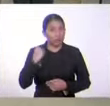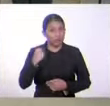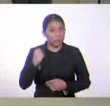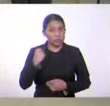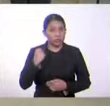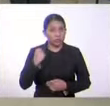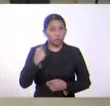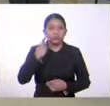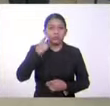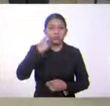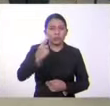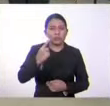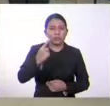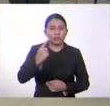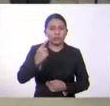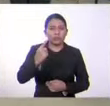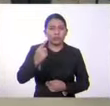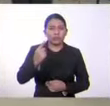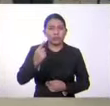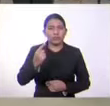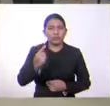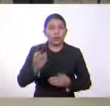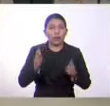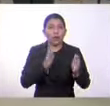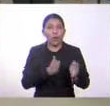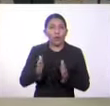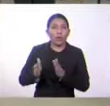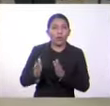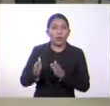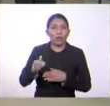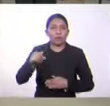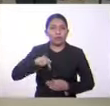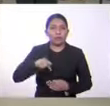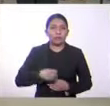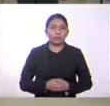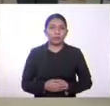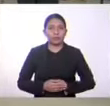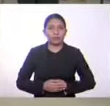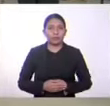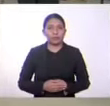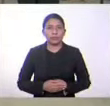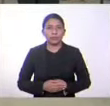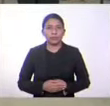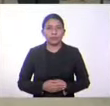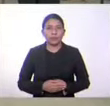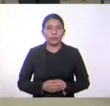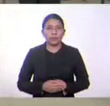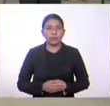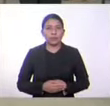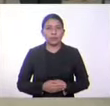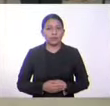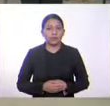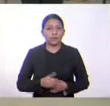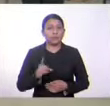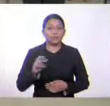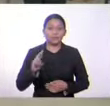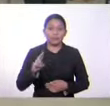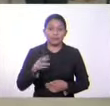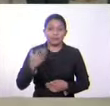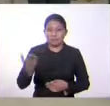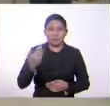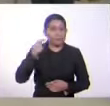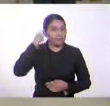ver lo que tenemos preparado para esta primera sección. Excelente. Entonces, doctor Leal,